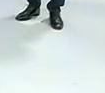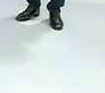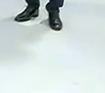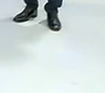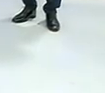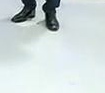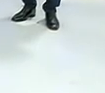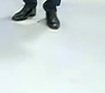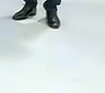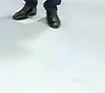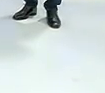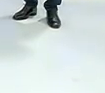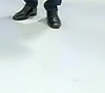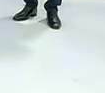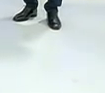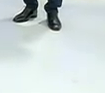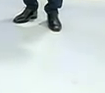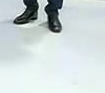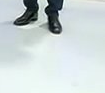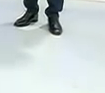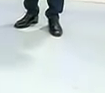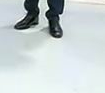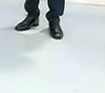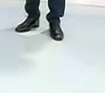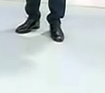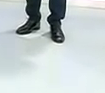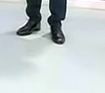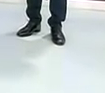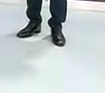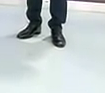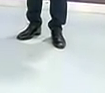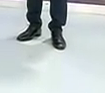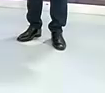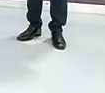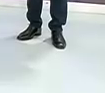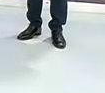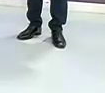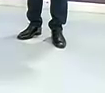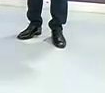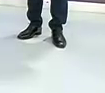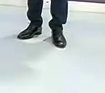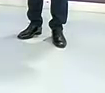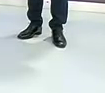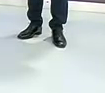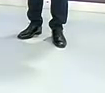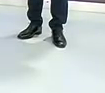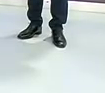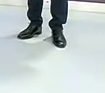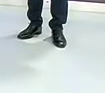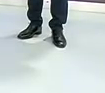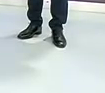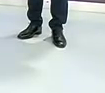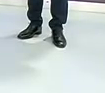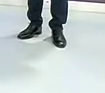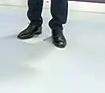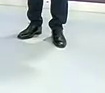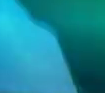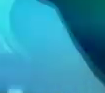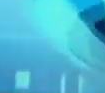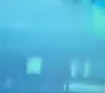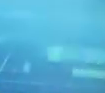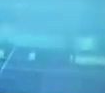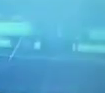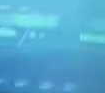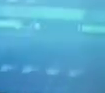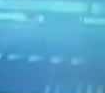Qué vergonzosa situación de estas alumnas que ya más adelante les estaremos informando. Ahora salimos de estudio. Déjenme ver, 8 y 48 minutos de la